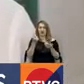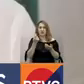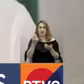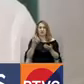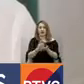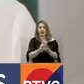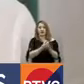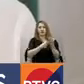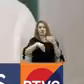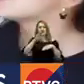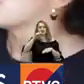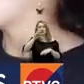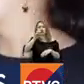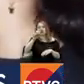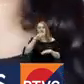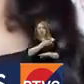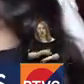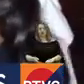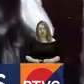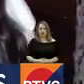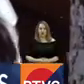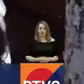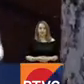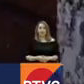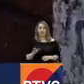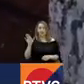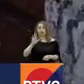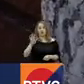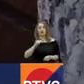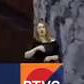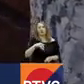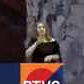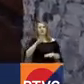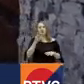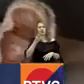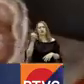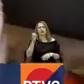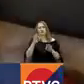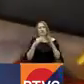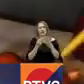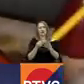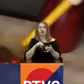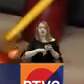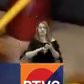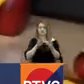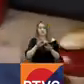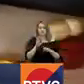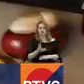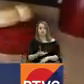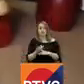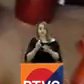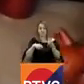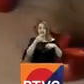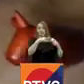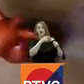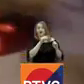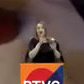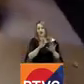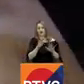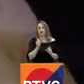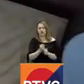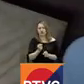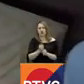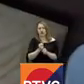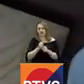80 millones de pesos en el departamento más de 400 familias dependen de las artesanías oficio catalogado como